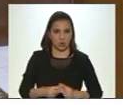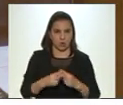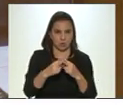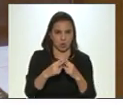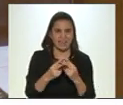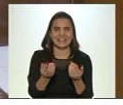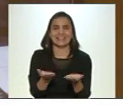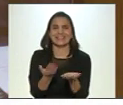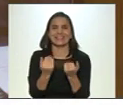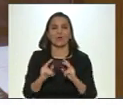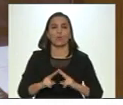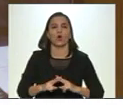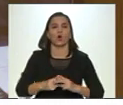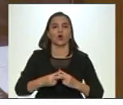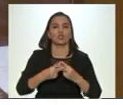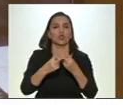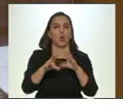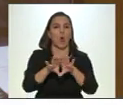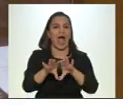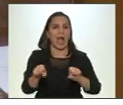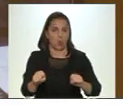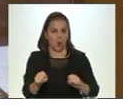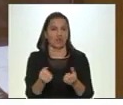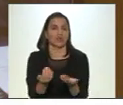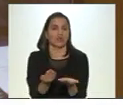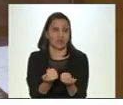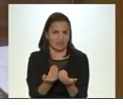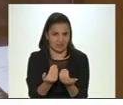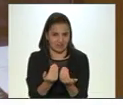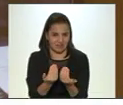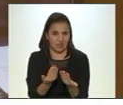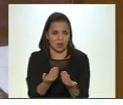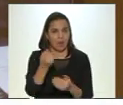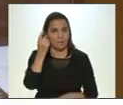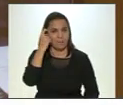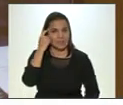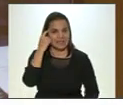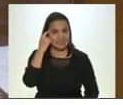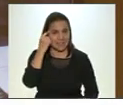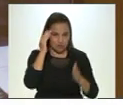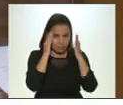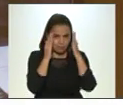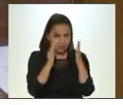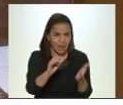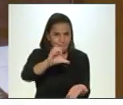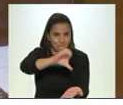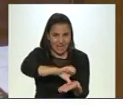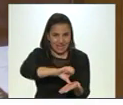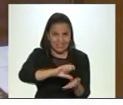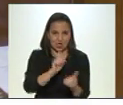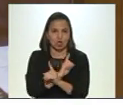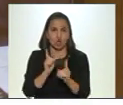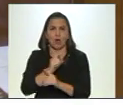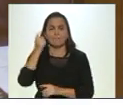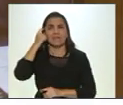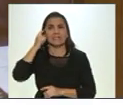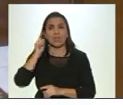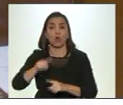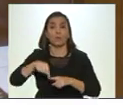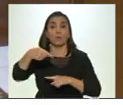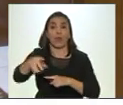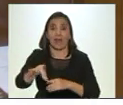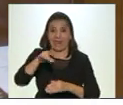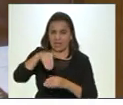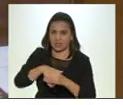necesitamos construir los acuerdos que sean necesarios, pensando en el país, no pensando en la próxima elección, pensando